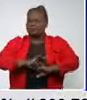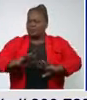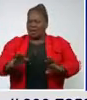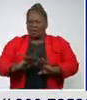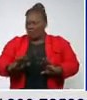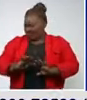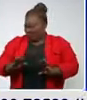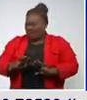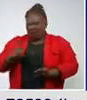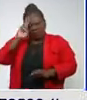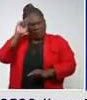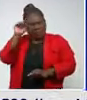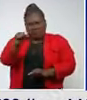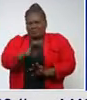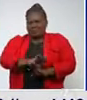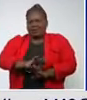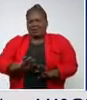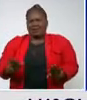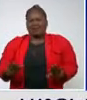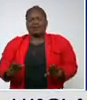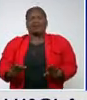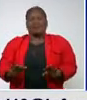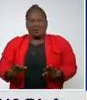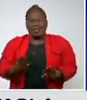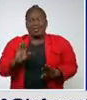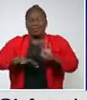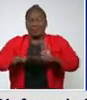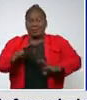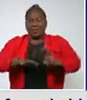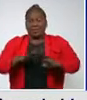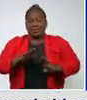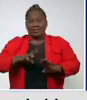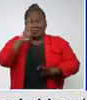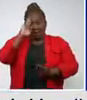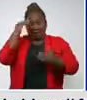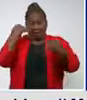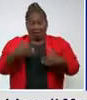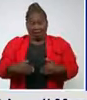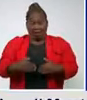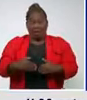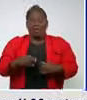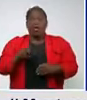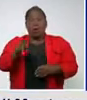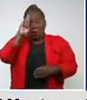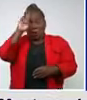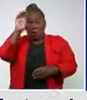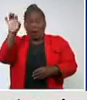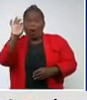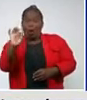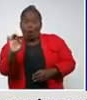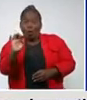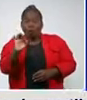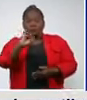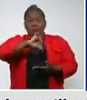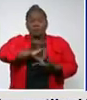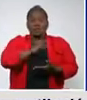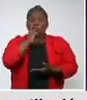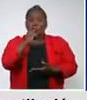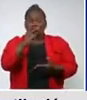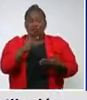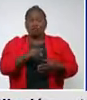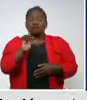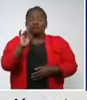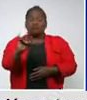ingresa en dependencia del cuadro clínico o en un hospital o en un centro de atención a sospechosos. Muchísimas gracias, doctor, por